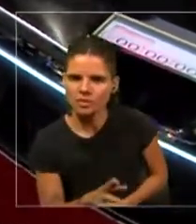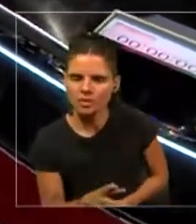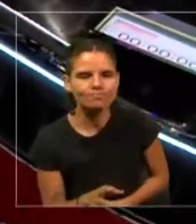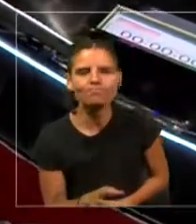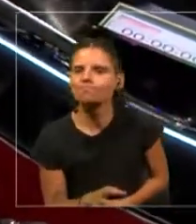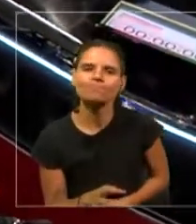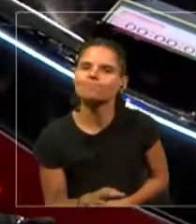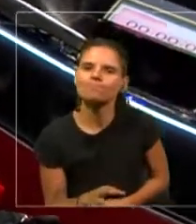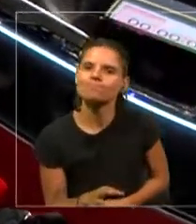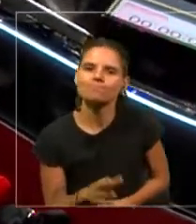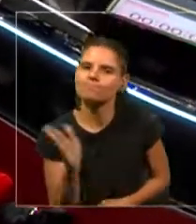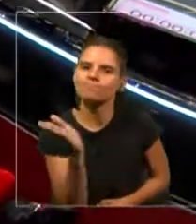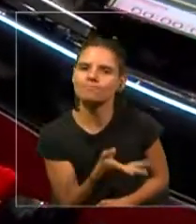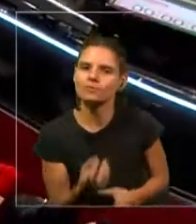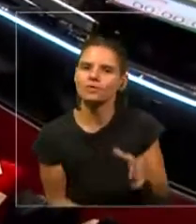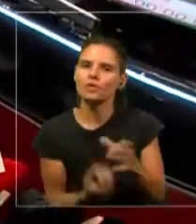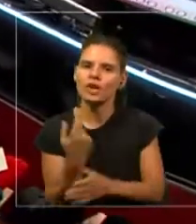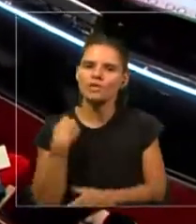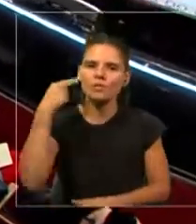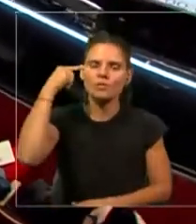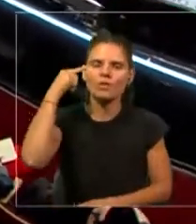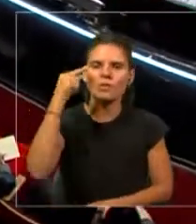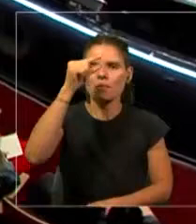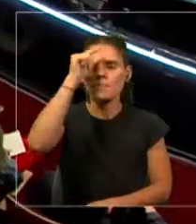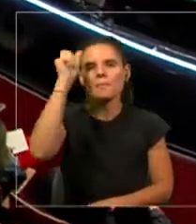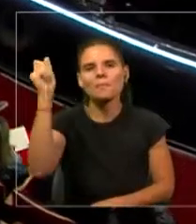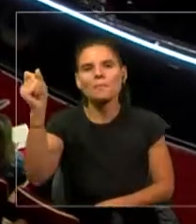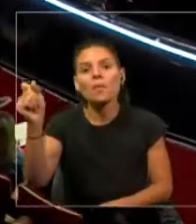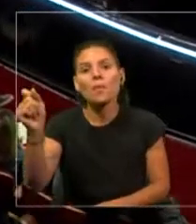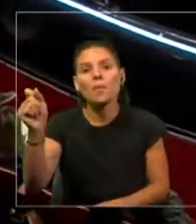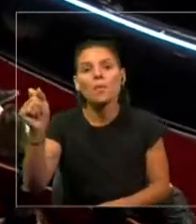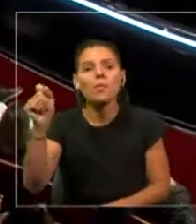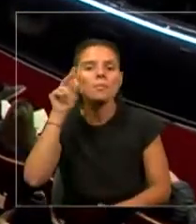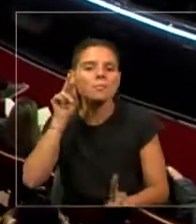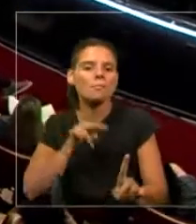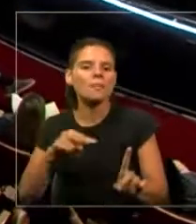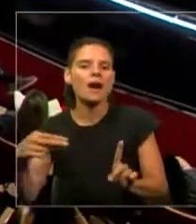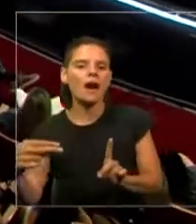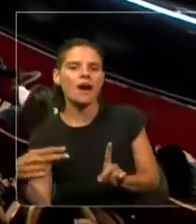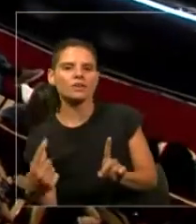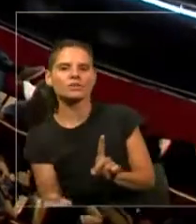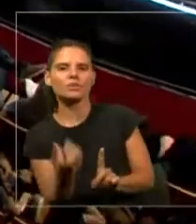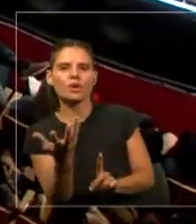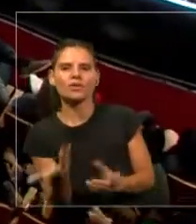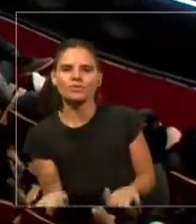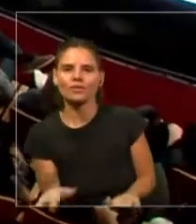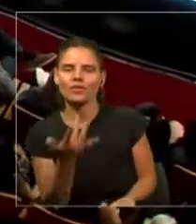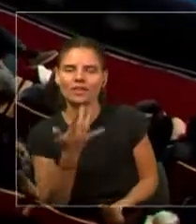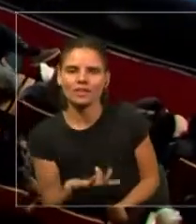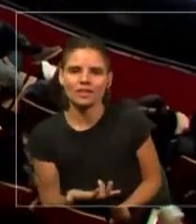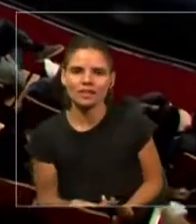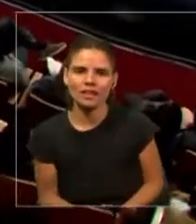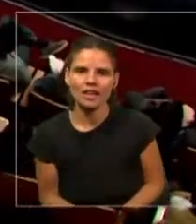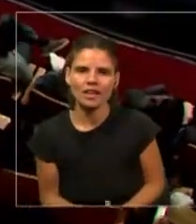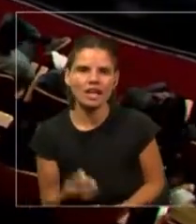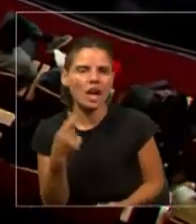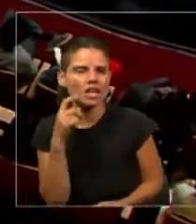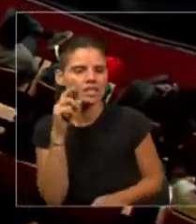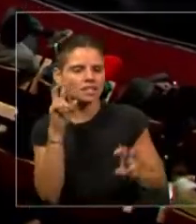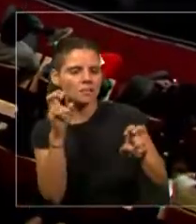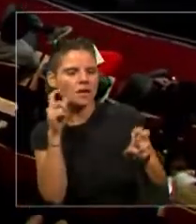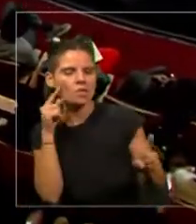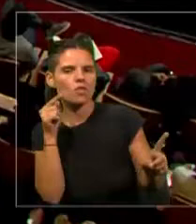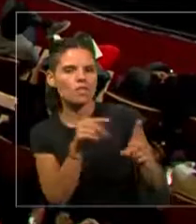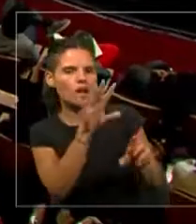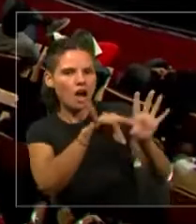Ahora estamos en una nueva lógica, un nuevo paradigma que apunta con esa lógica de captores, que es